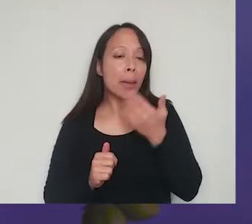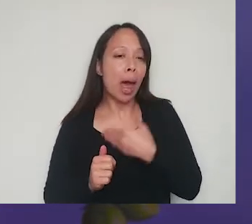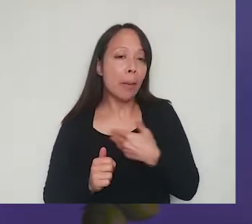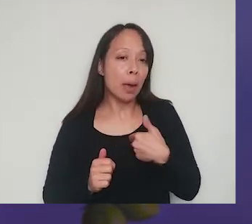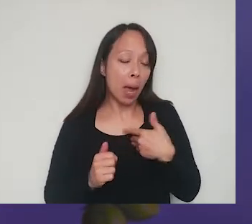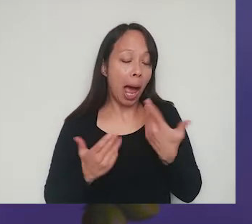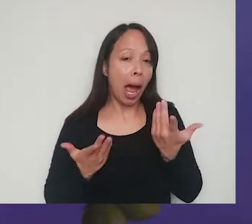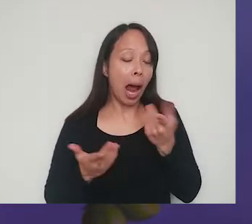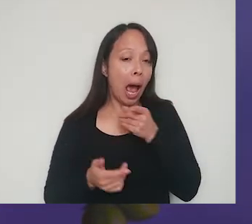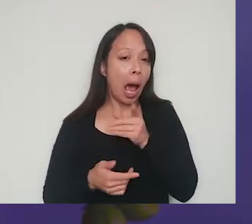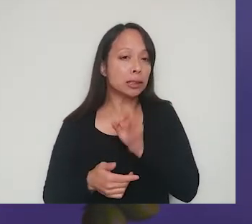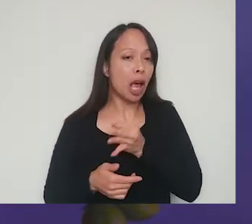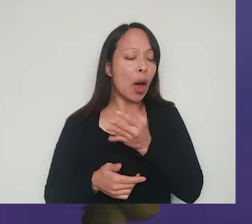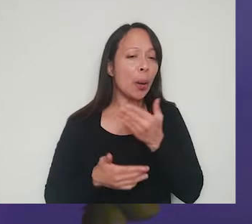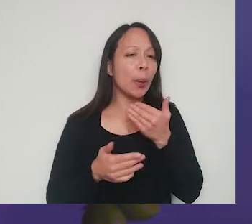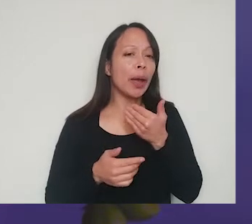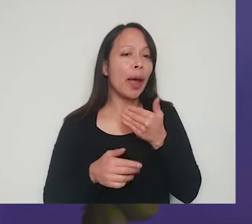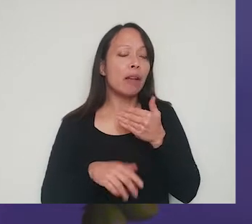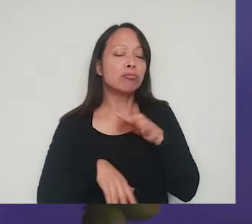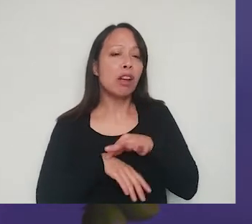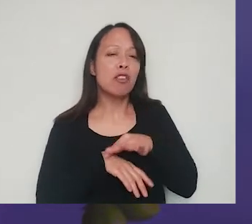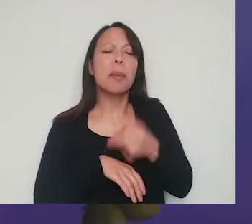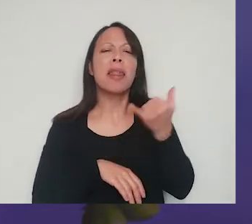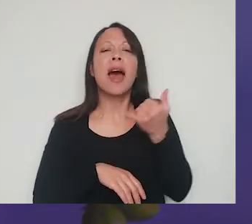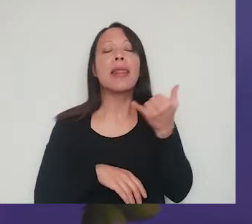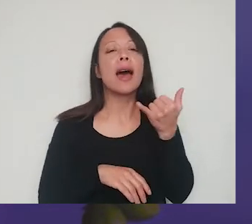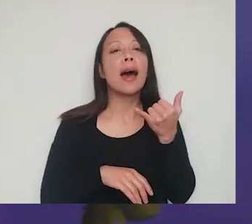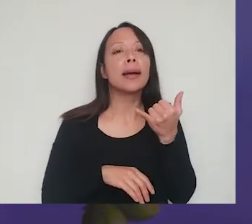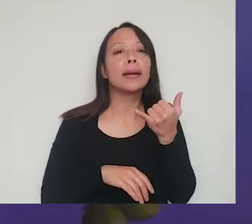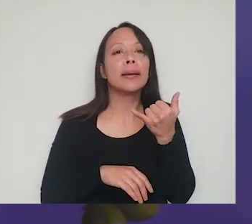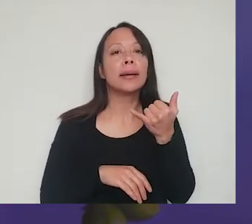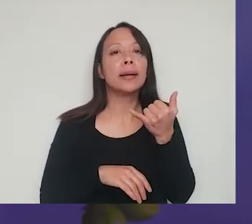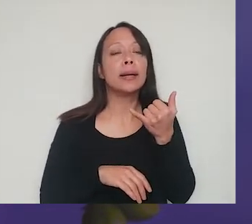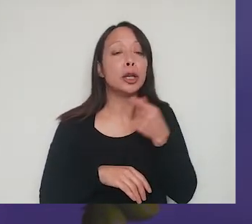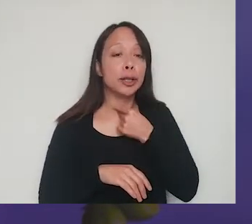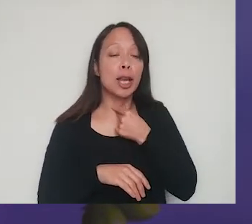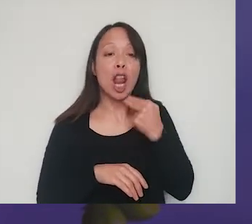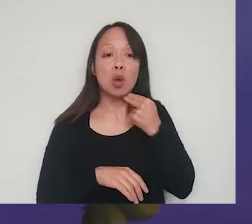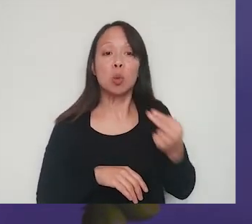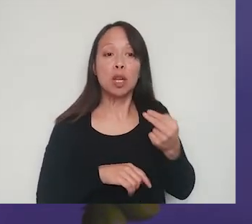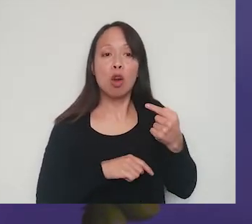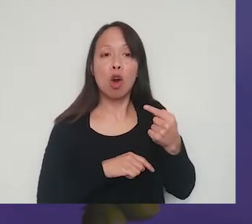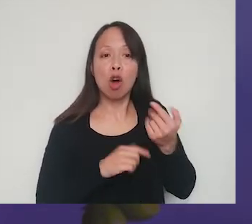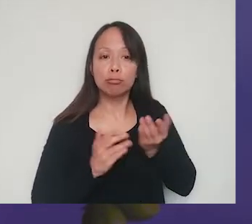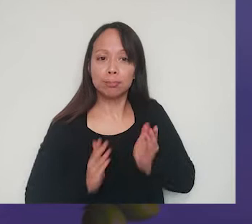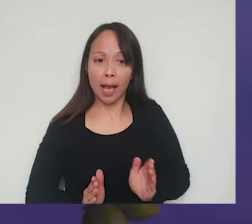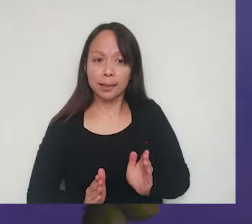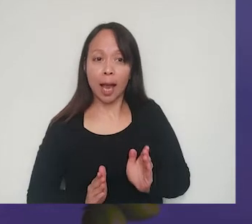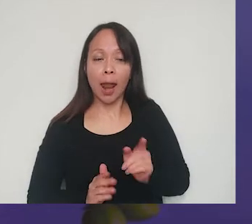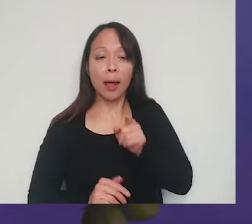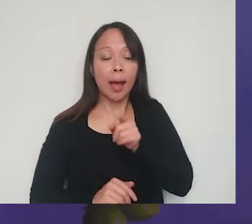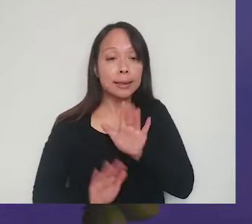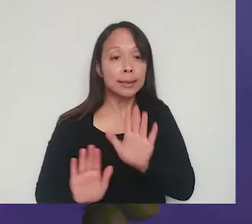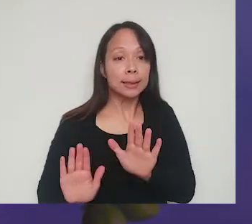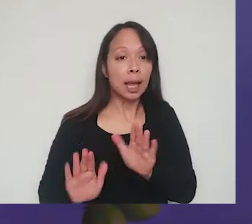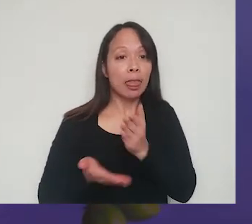a la procreación, pero se sabe portadora o sabe que tiene alguna enfermedad y quiere de todas maneras tener un hijo, vemos en